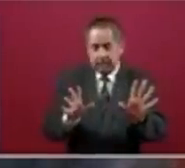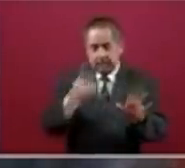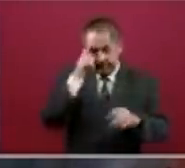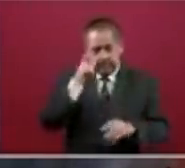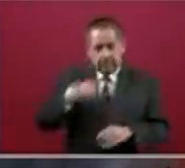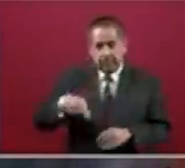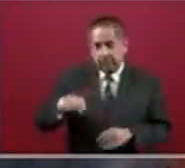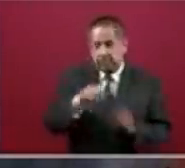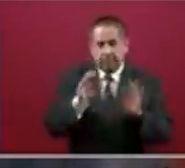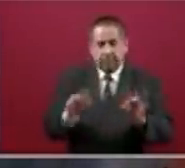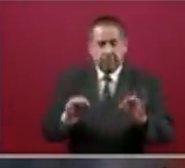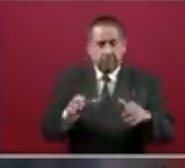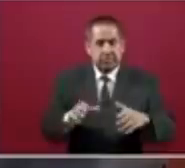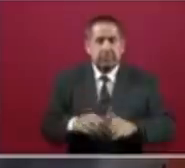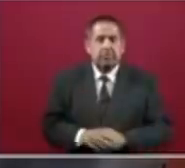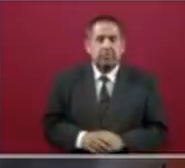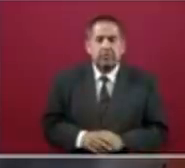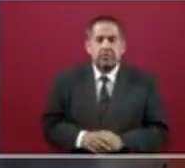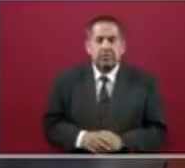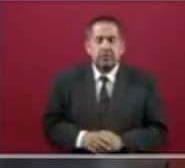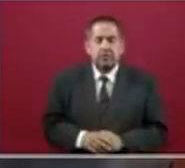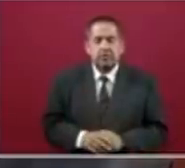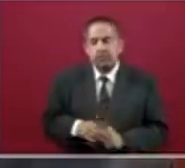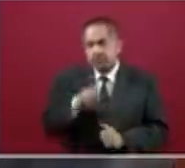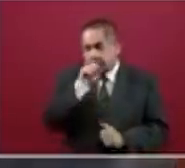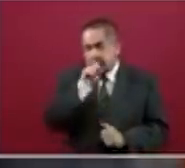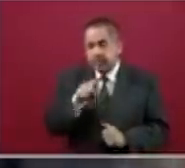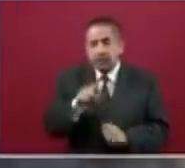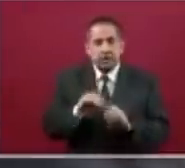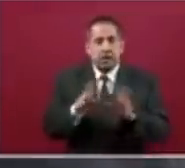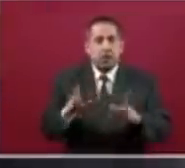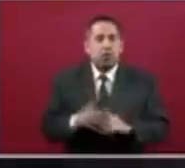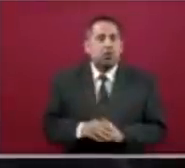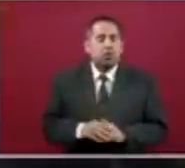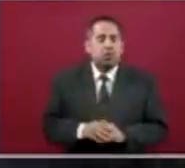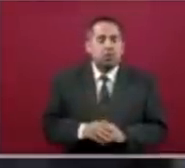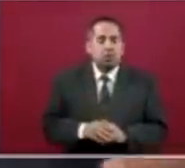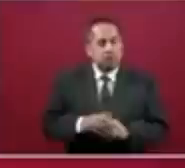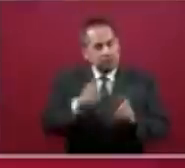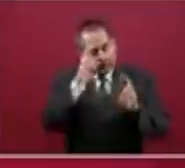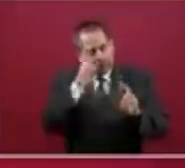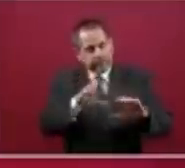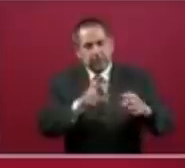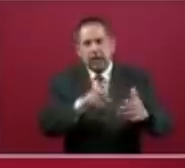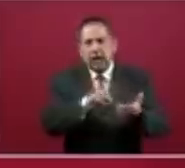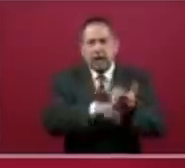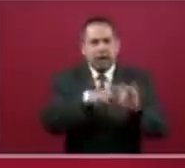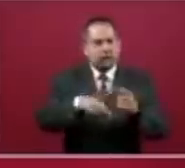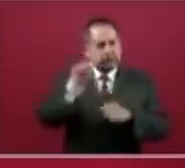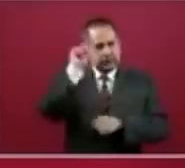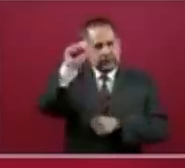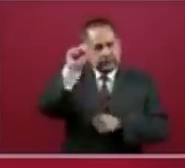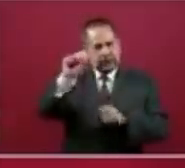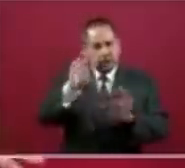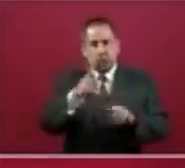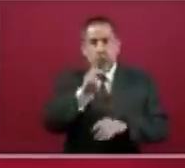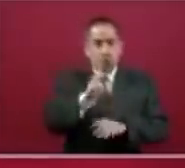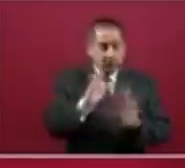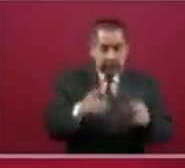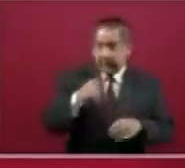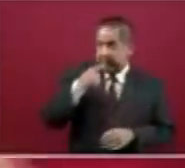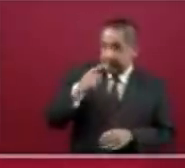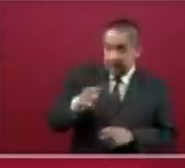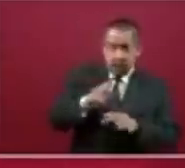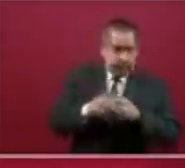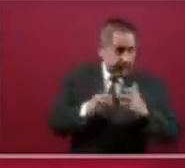manejo de esos fondos, desde luego respetando la autonomía de los sindicatos, pero si ya lo están haciendo